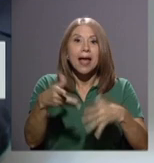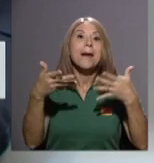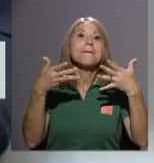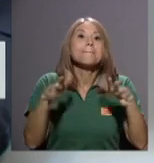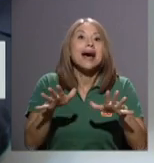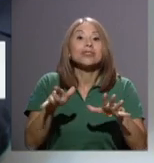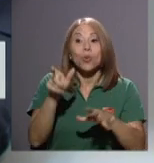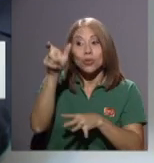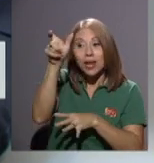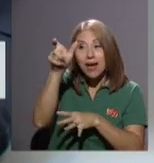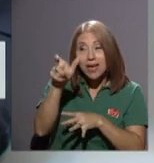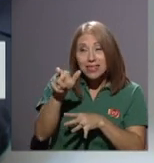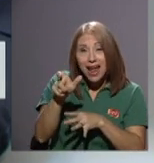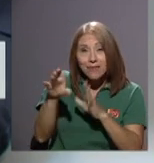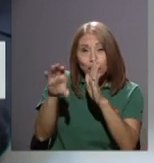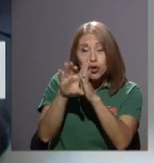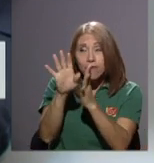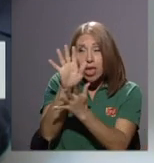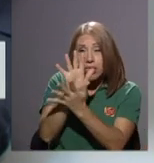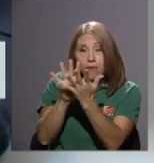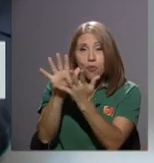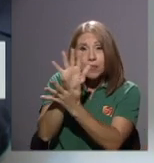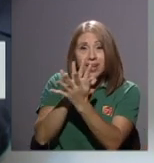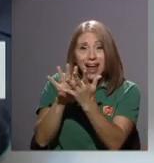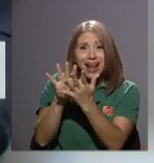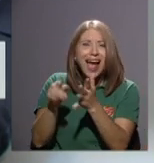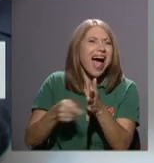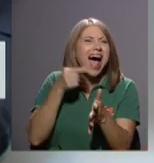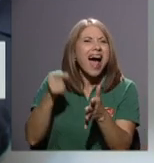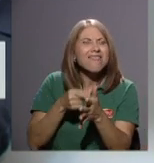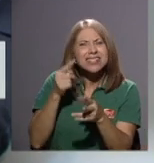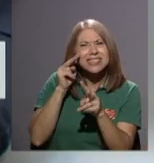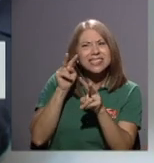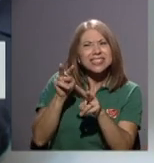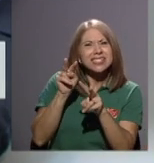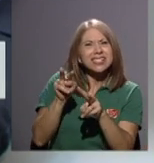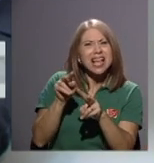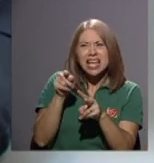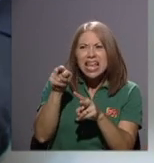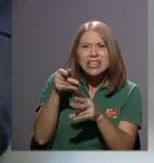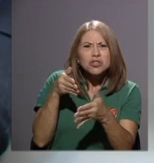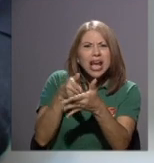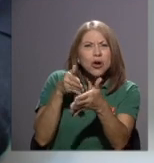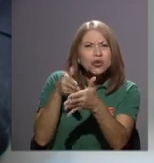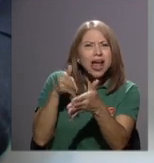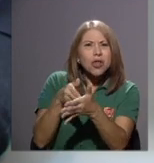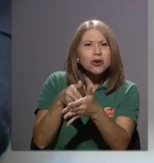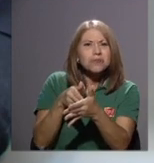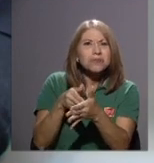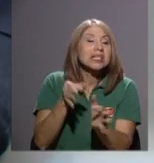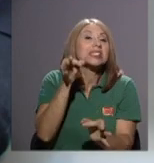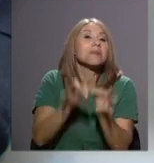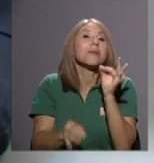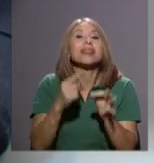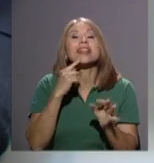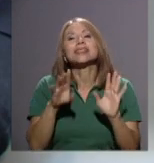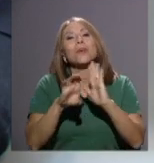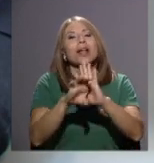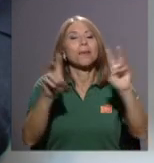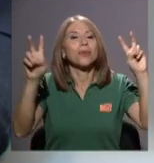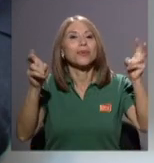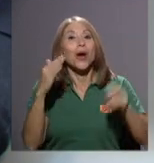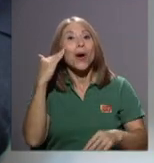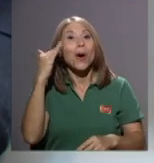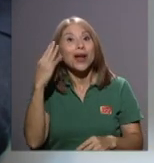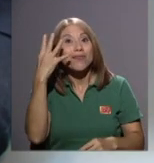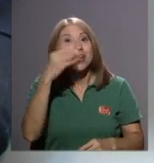la fotografía, y viera que en algunos casos no me queda tan claro, o sea, que sea tan acosador, no. Simplemente es, hola bonita, ¿cómo estás? Y que la